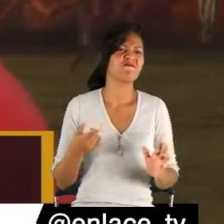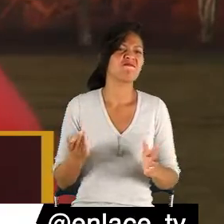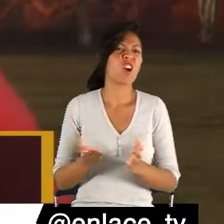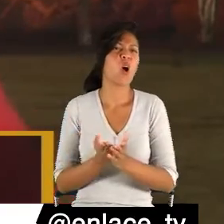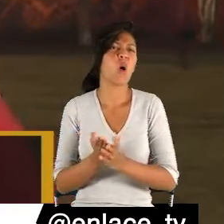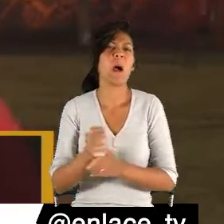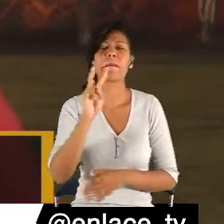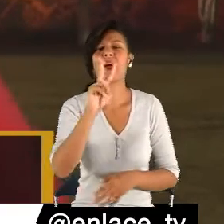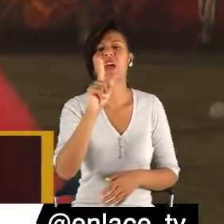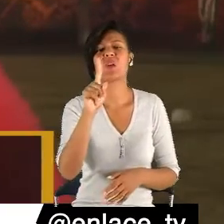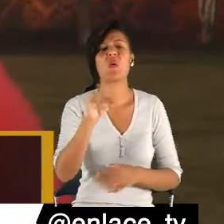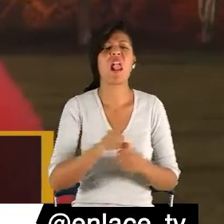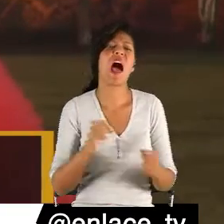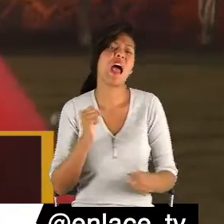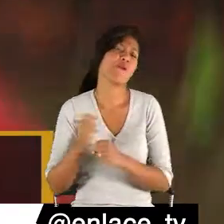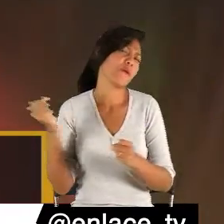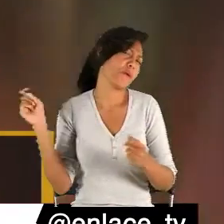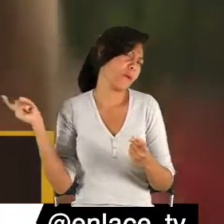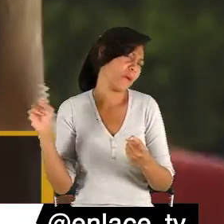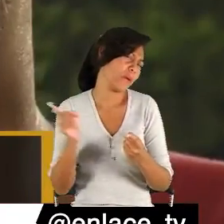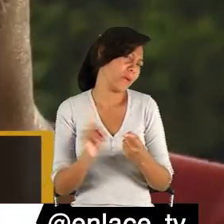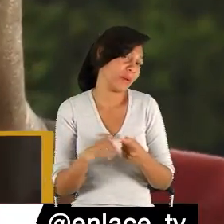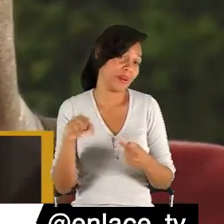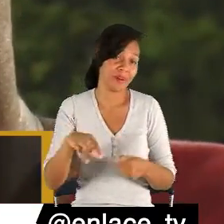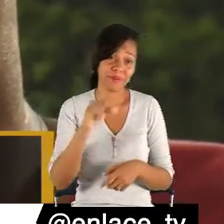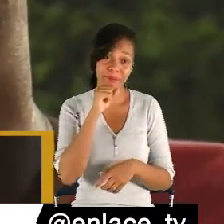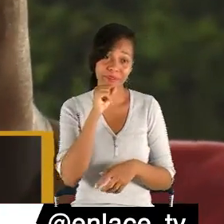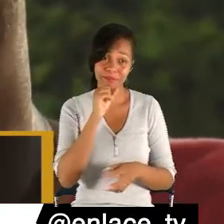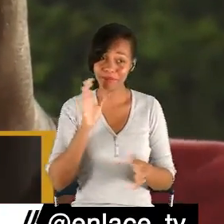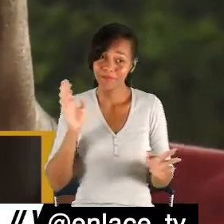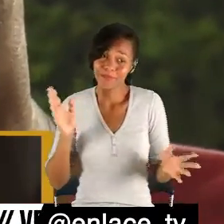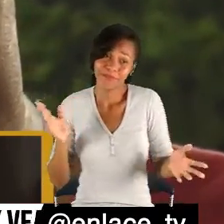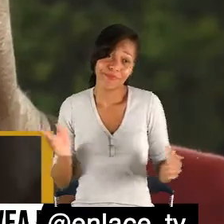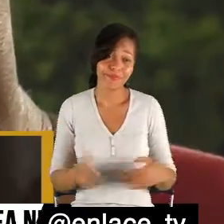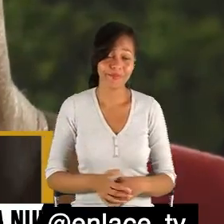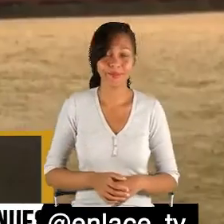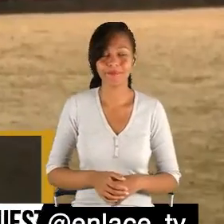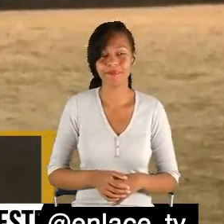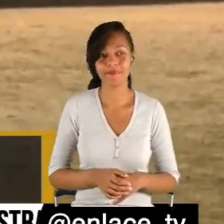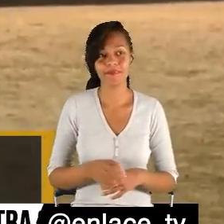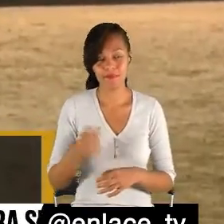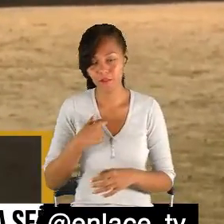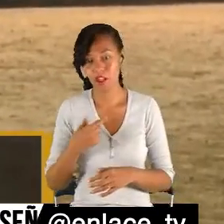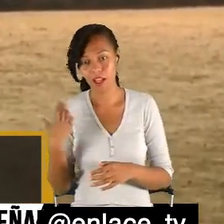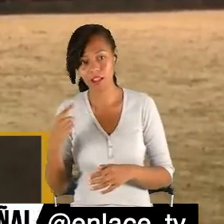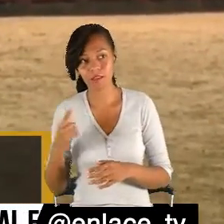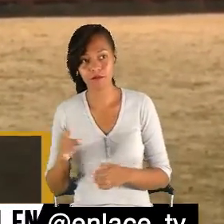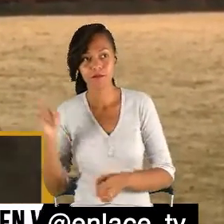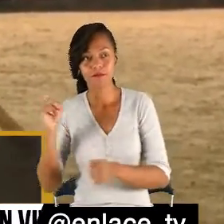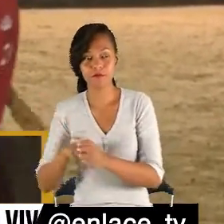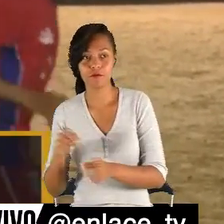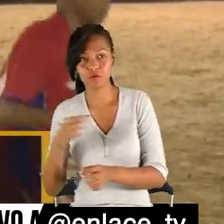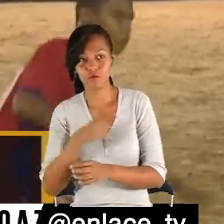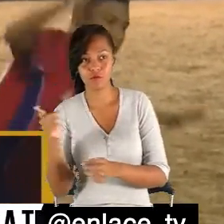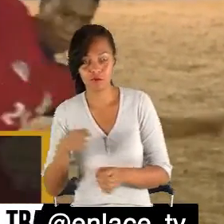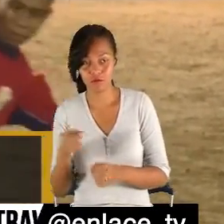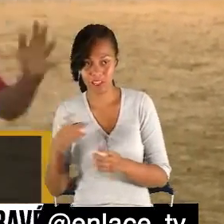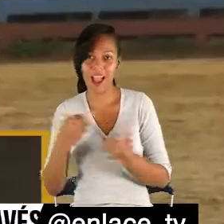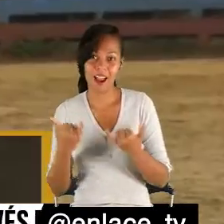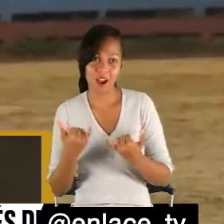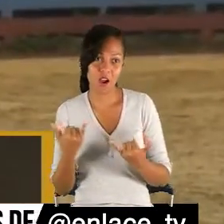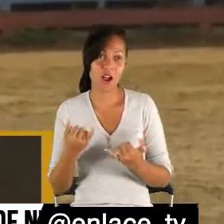llevo 21 años de estar acá en barrancabermeja estrada se parte de la historia de la ciudad conformó el deportivo independiente y barrancabermeja dif el cual